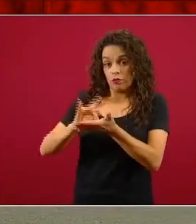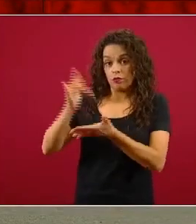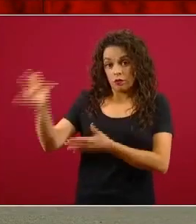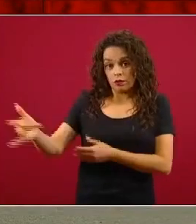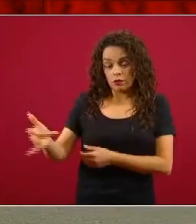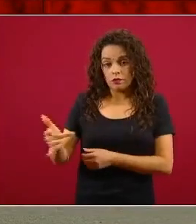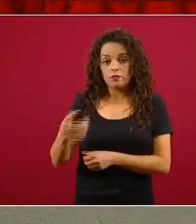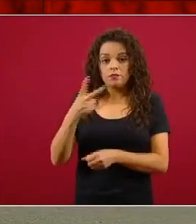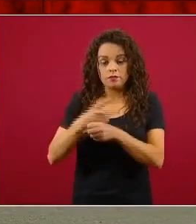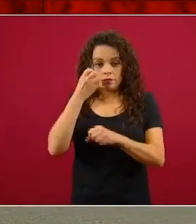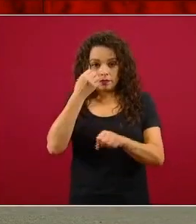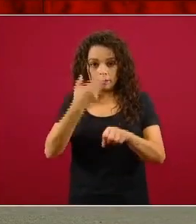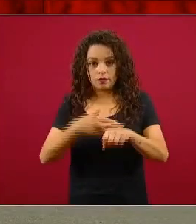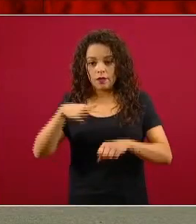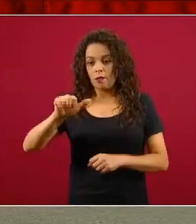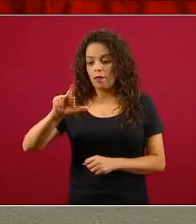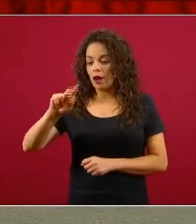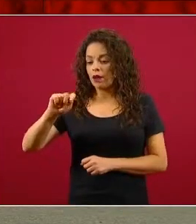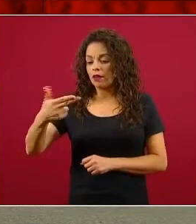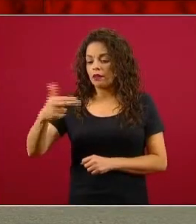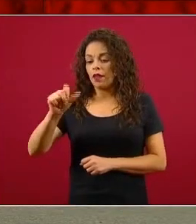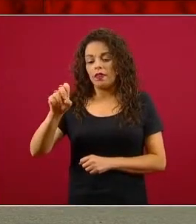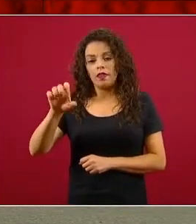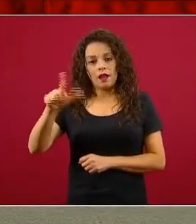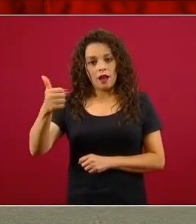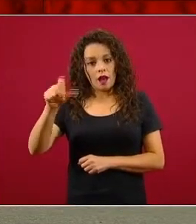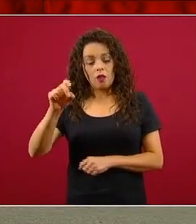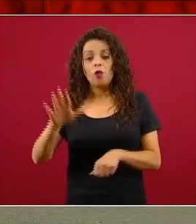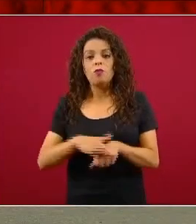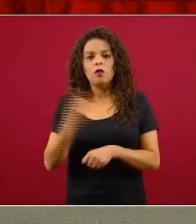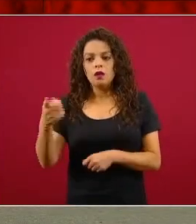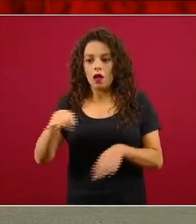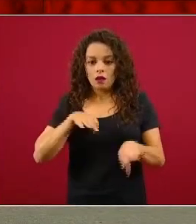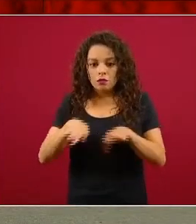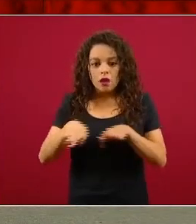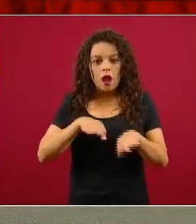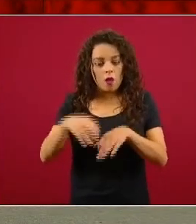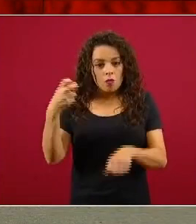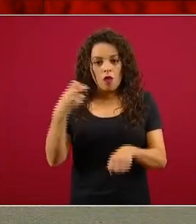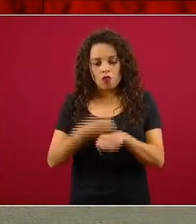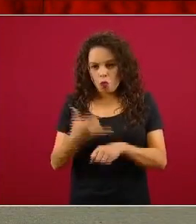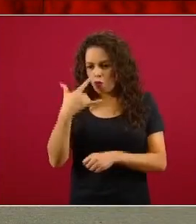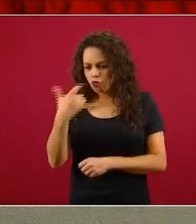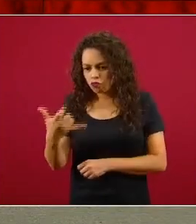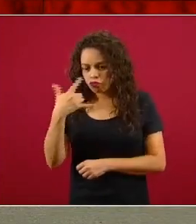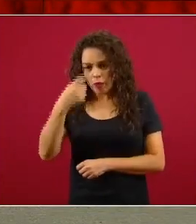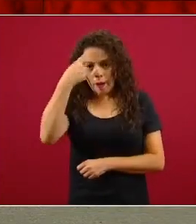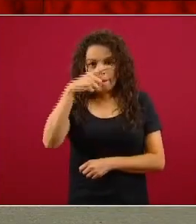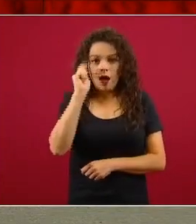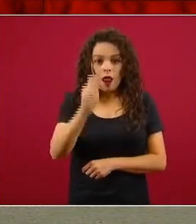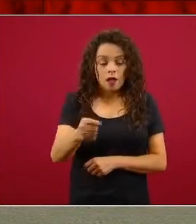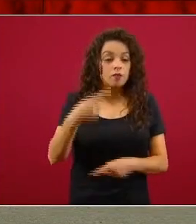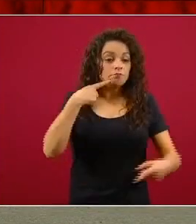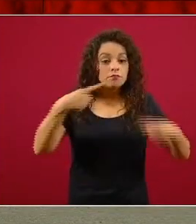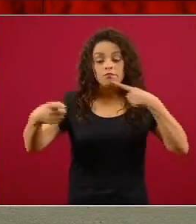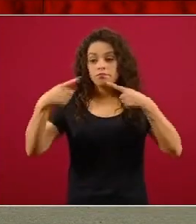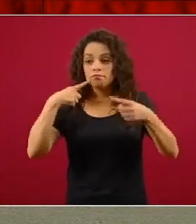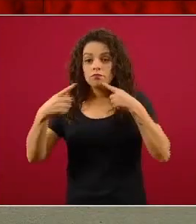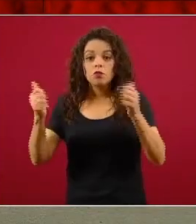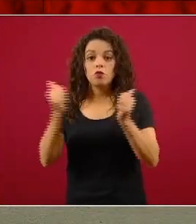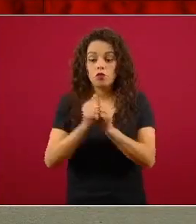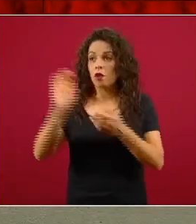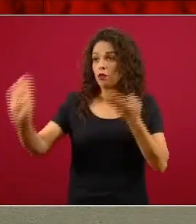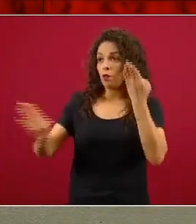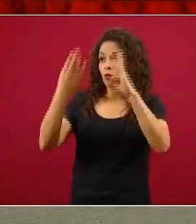Marta Delgado, quienes han estado muy activos en este proceso de diálogo a través de nuestras embajadas en el